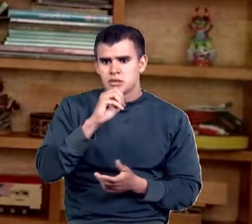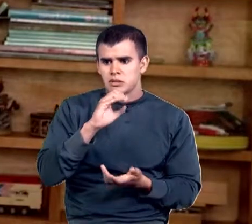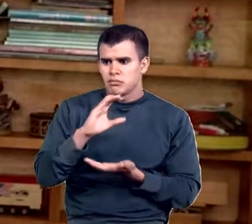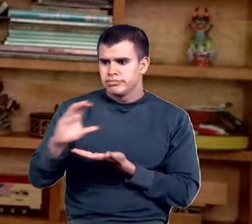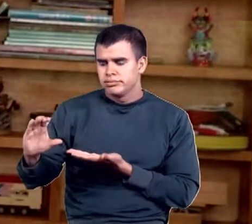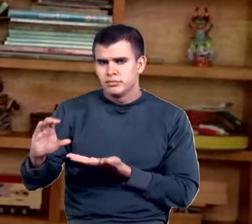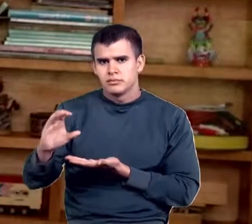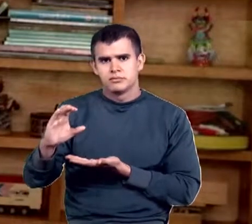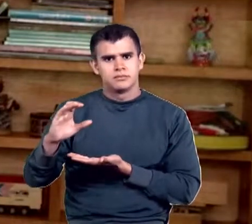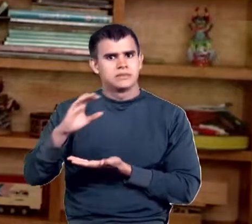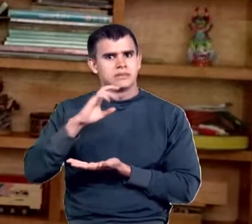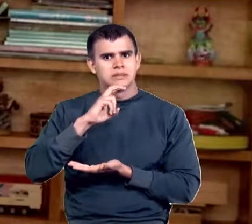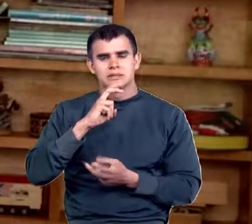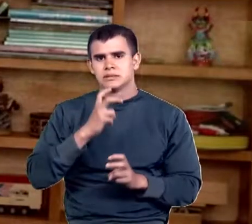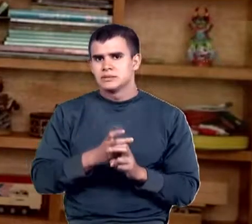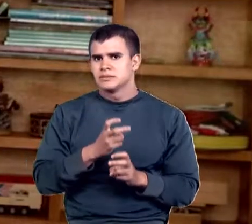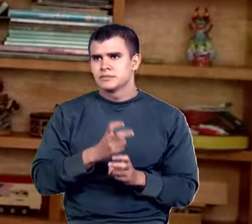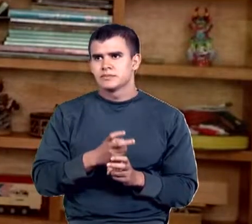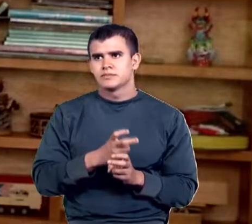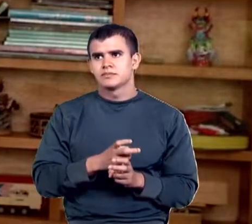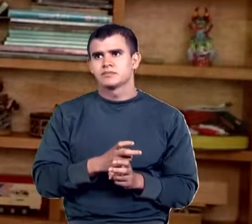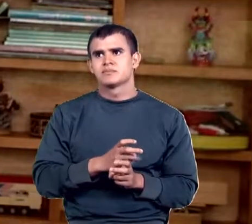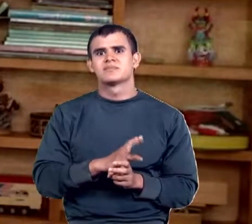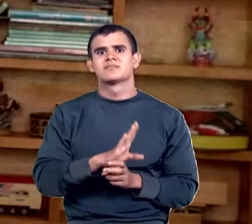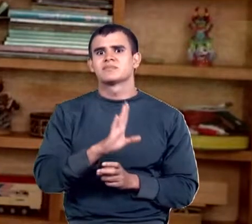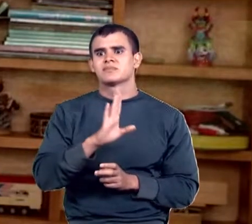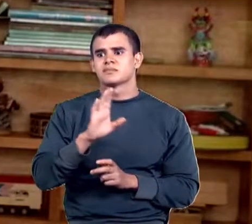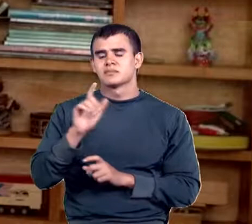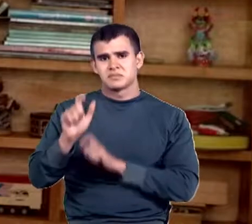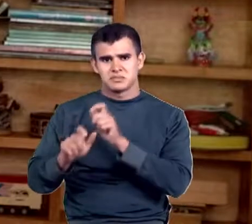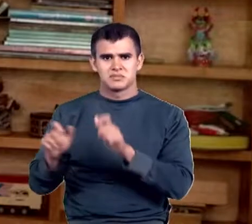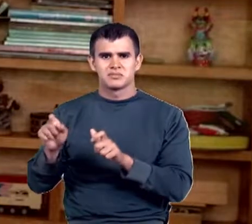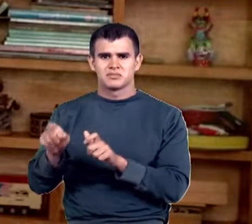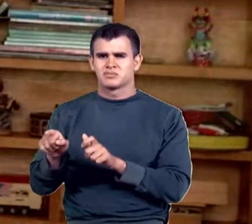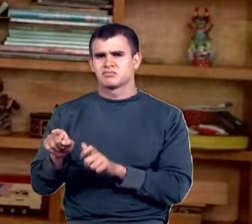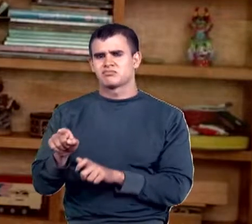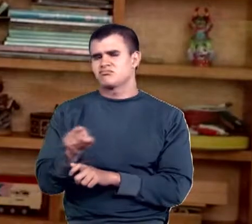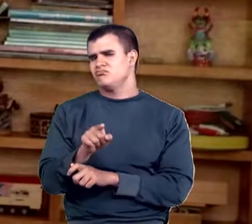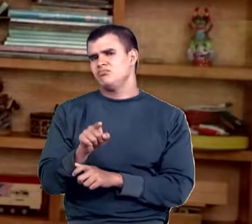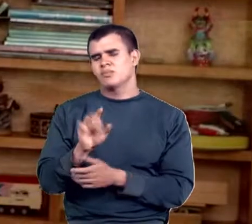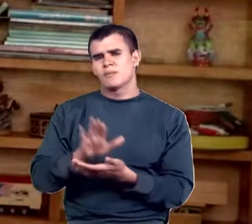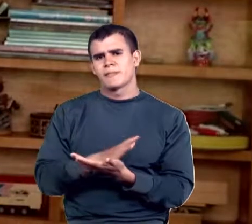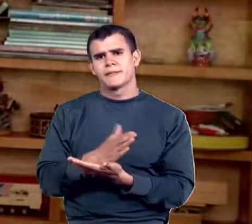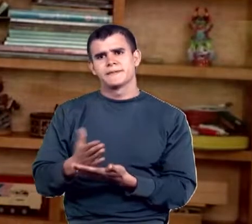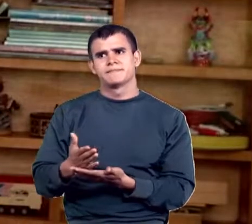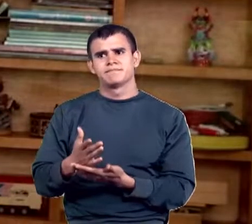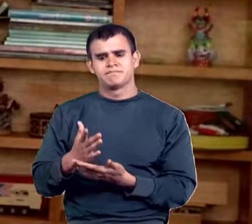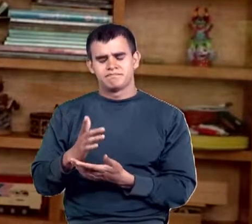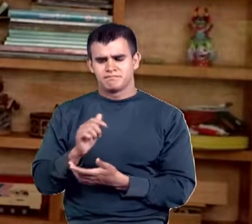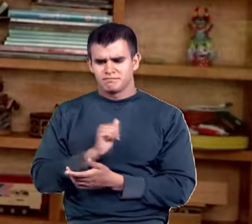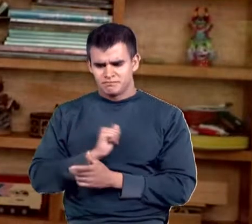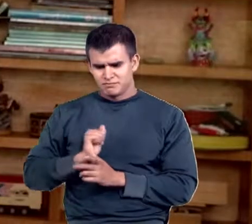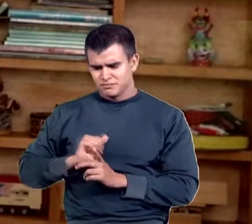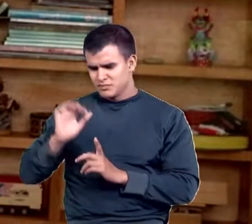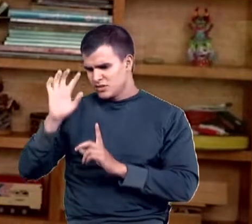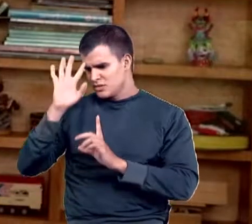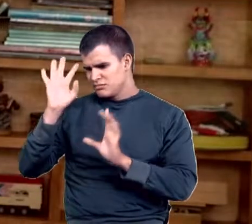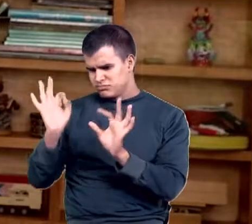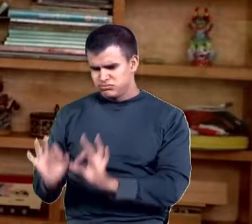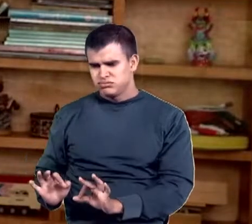no puedes planificar un proyecto de discográfico. Entonces le toca a los músicos organizarse y